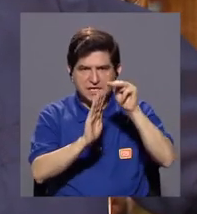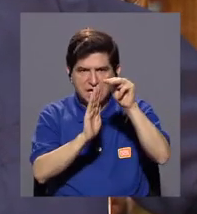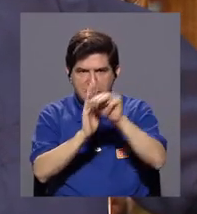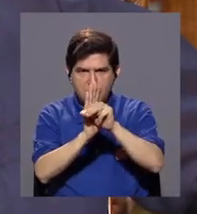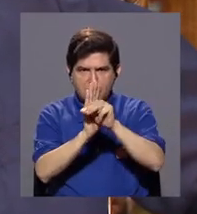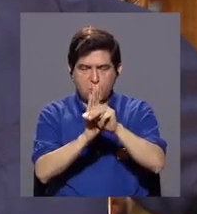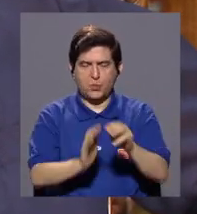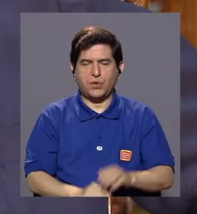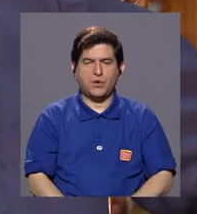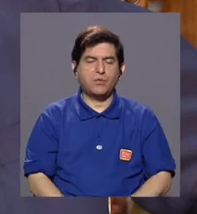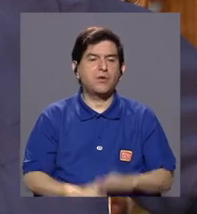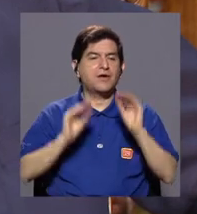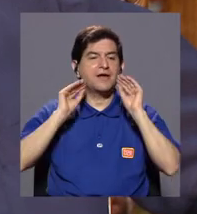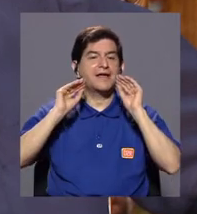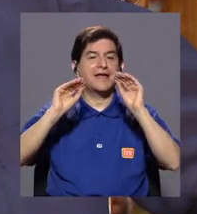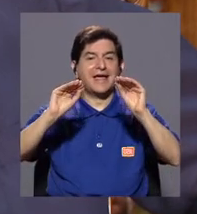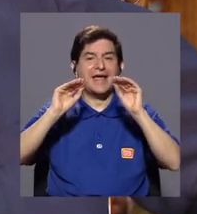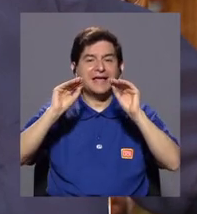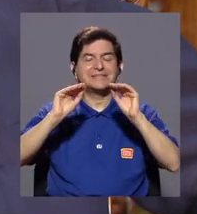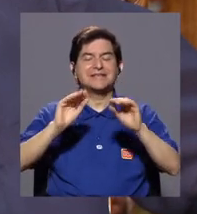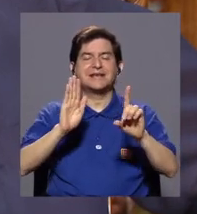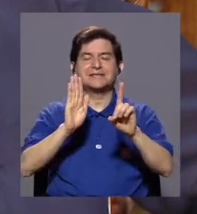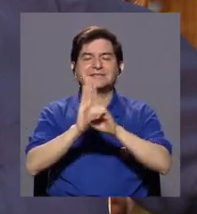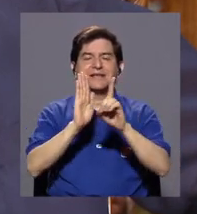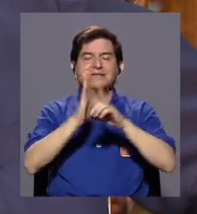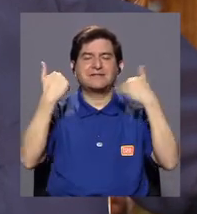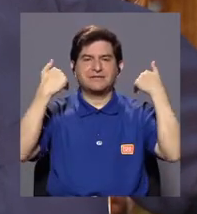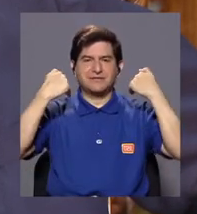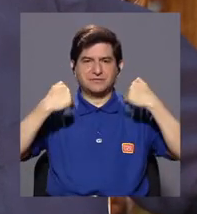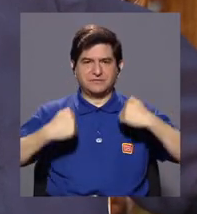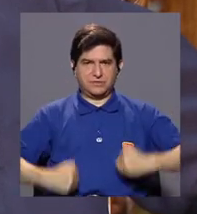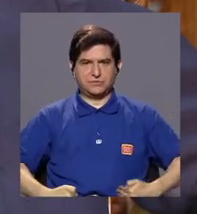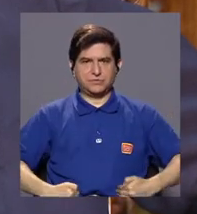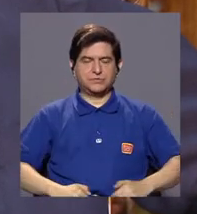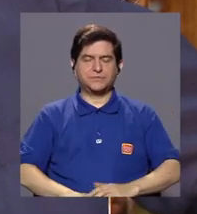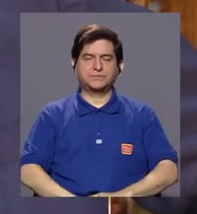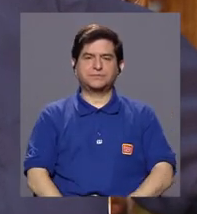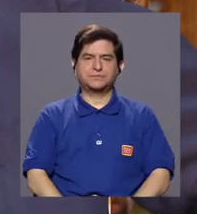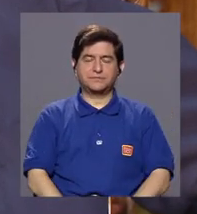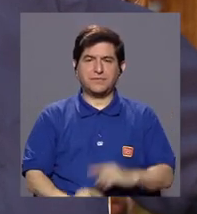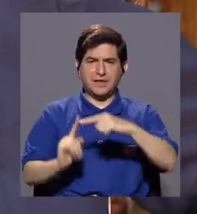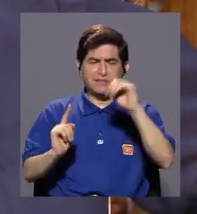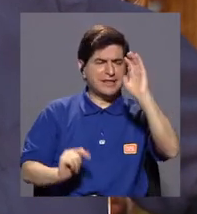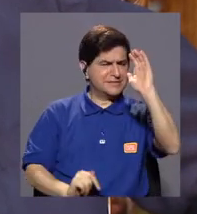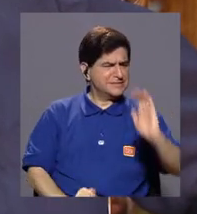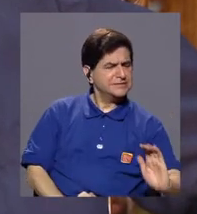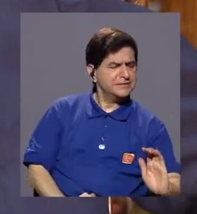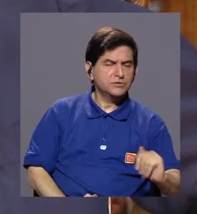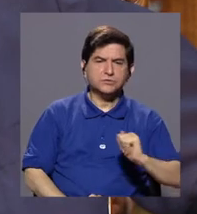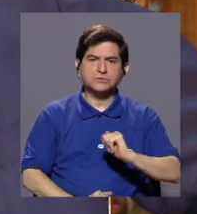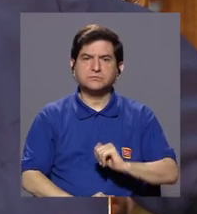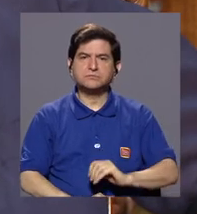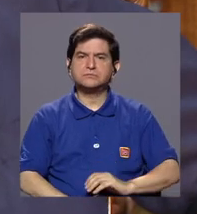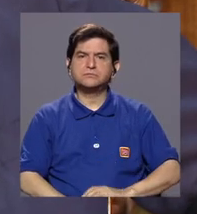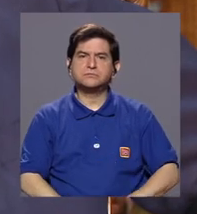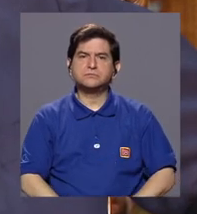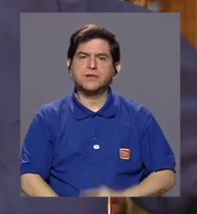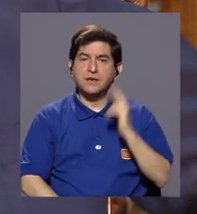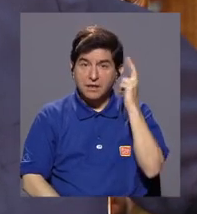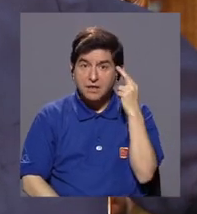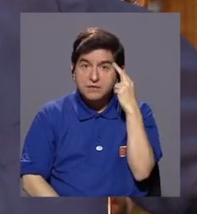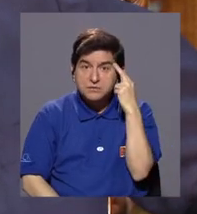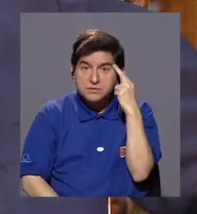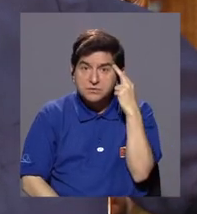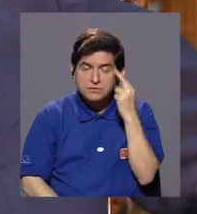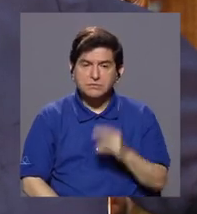currículum la enseñanza de los derechos humanos, desde muy chiquitos,